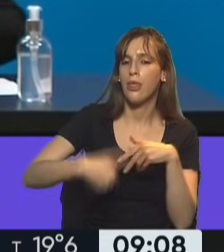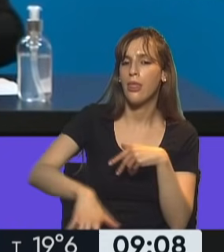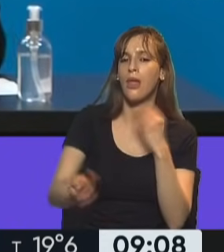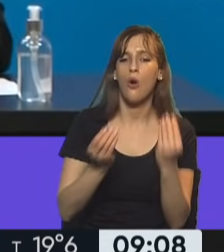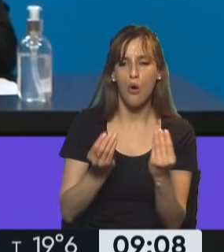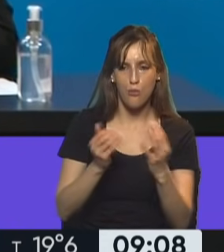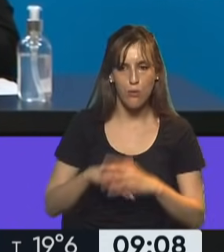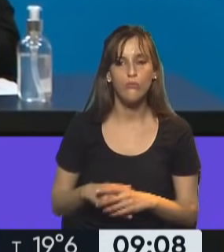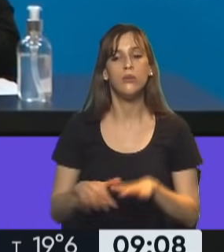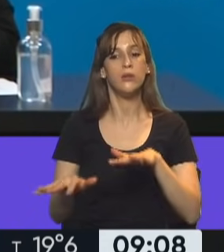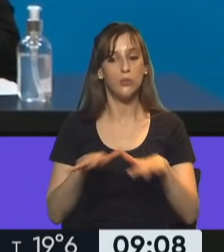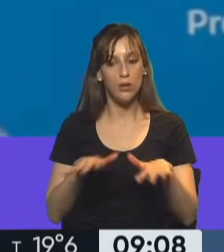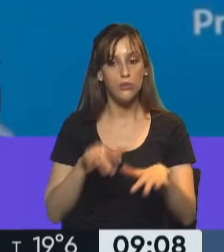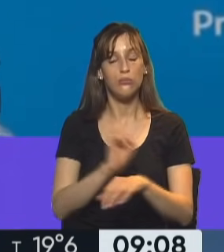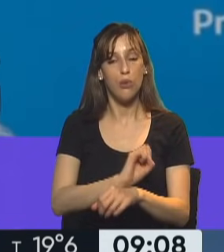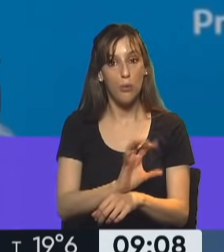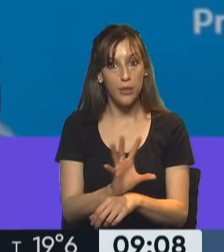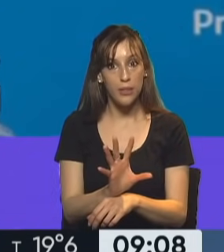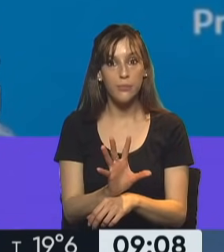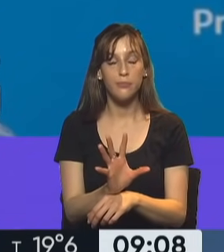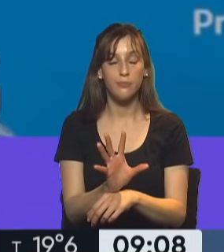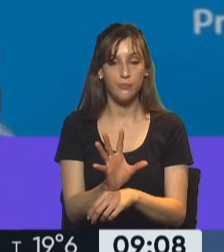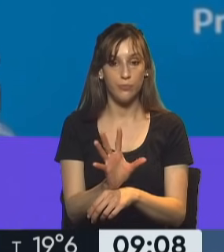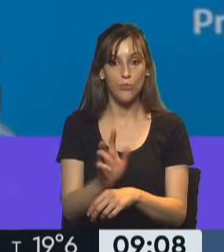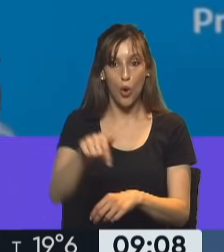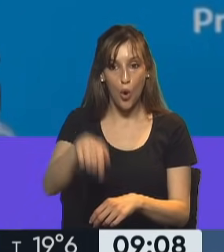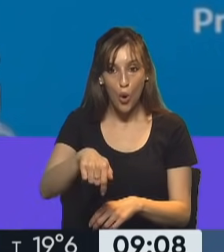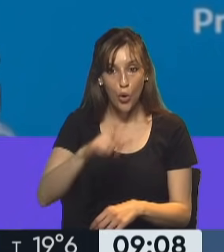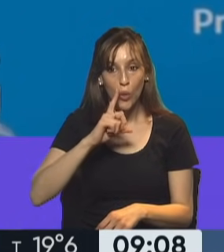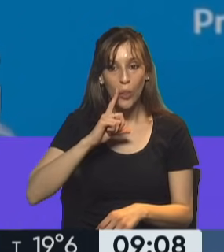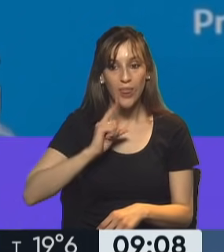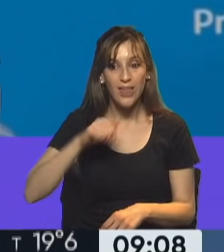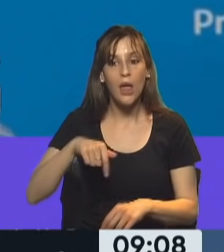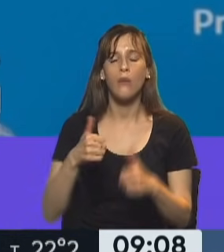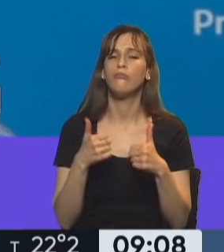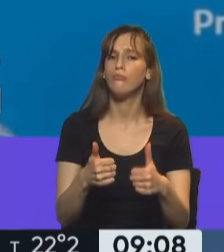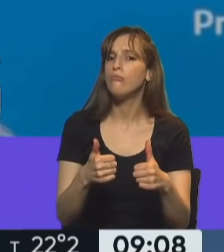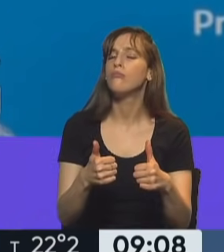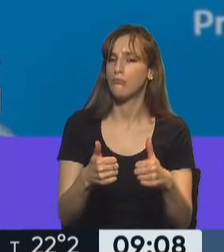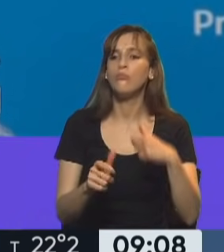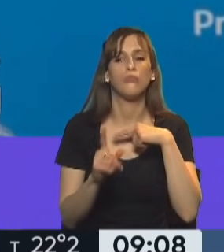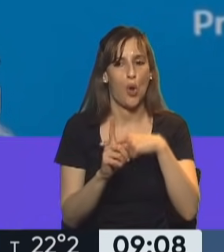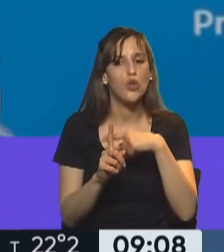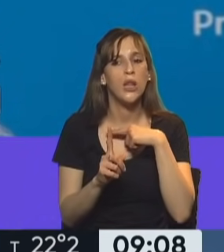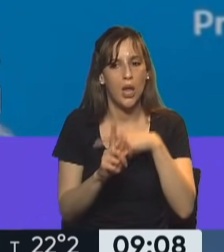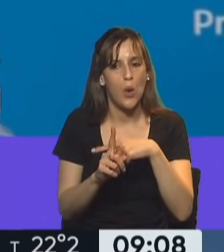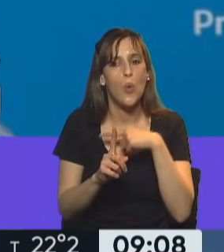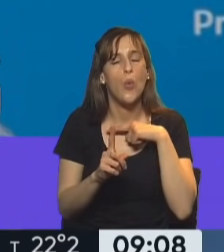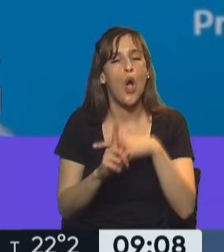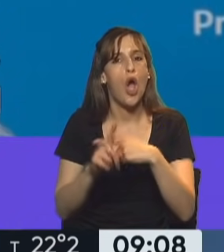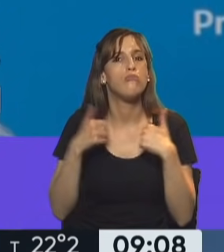relación a la situación epidemiológica, estamos en una situación favorable, en una situación de mucho optimismo,